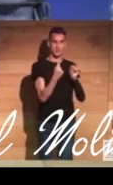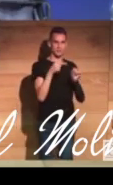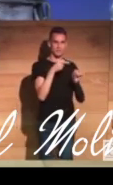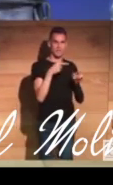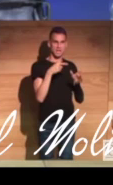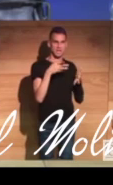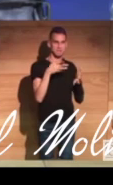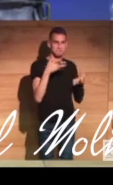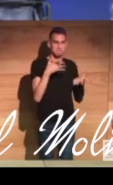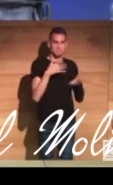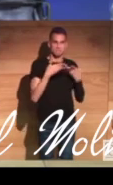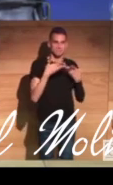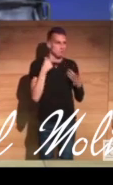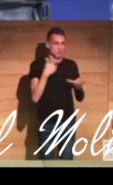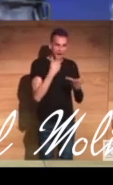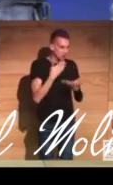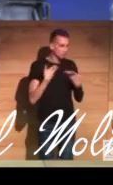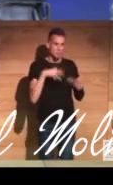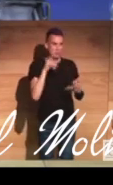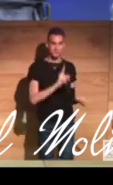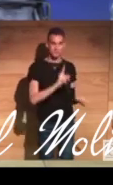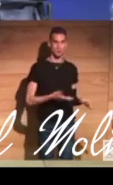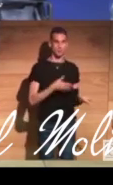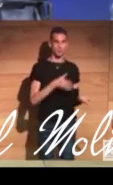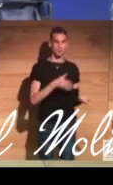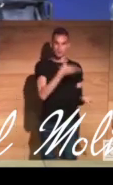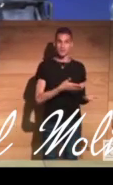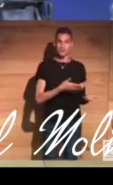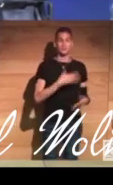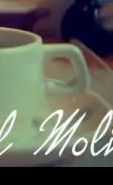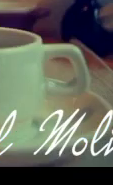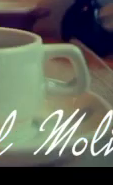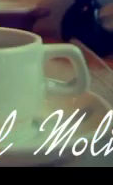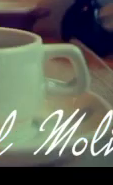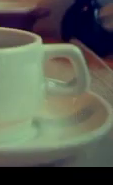previo para llegar a estas conclusiones? Entonces yo en eso soy un poco más pesimista que tú.